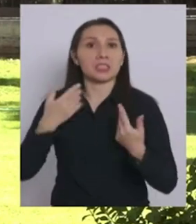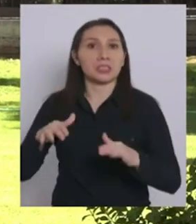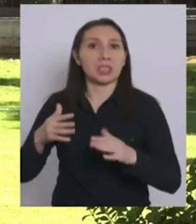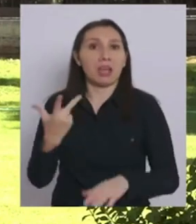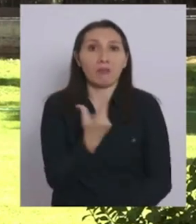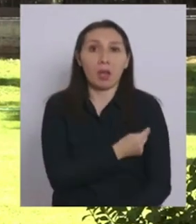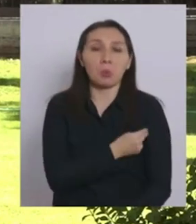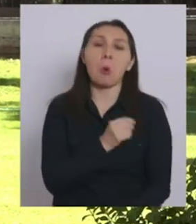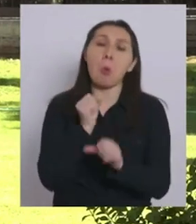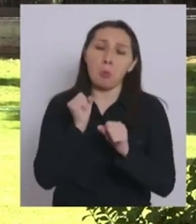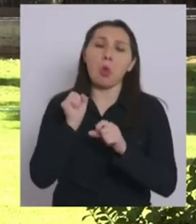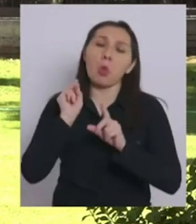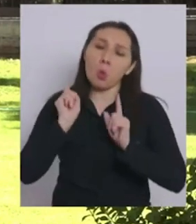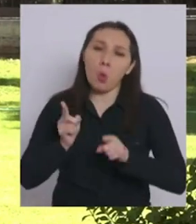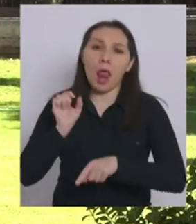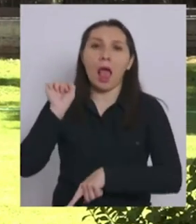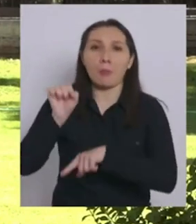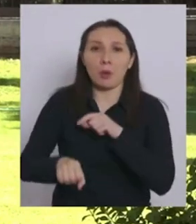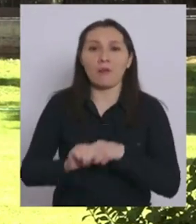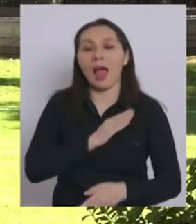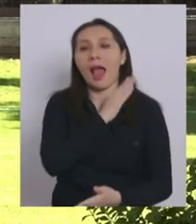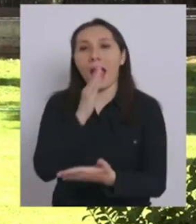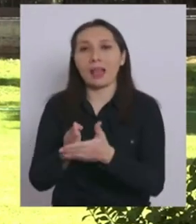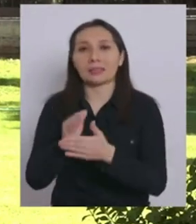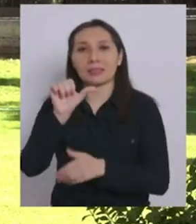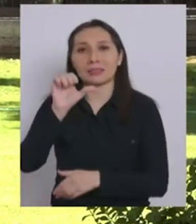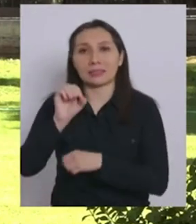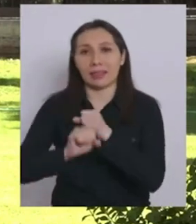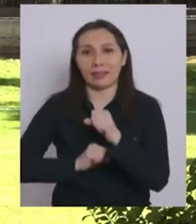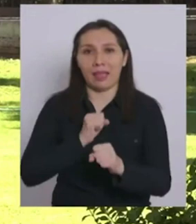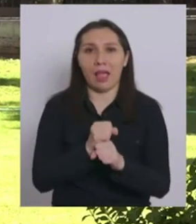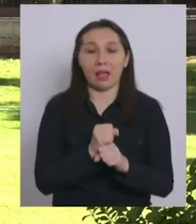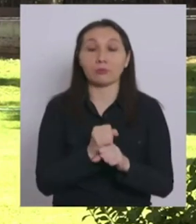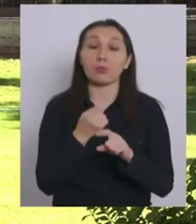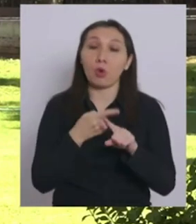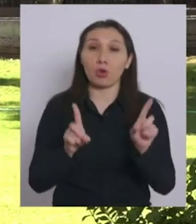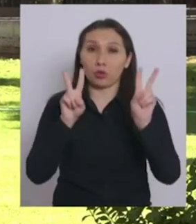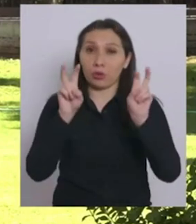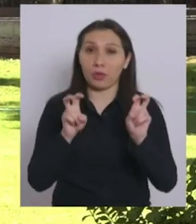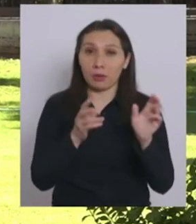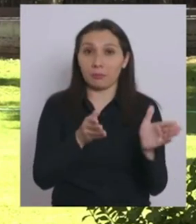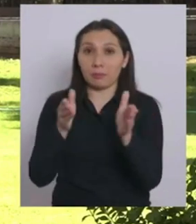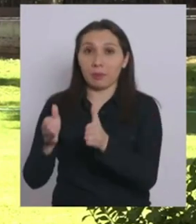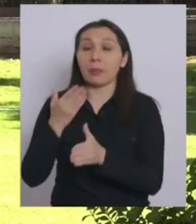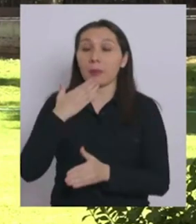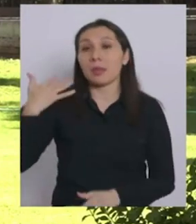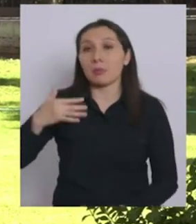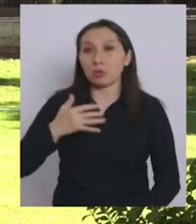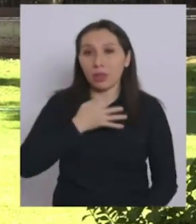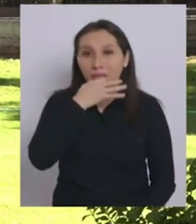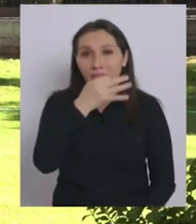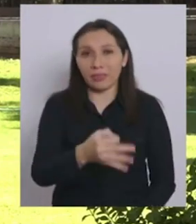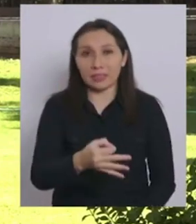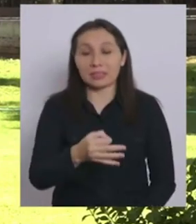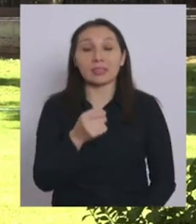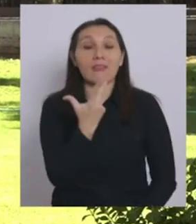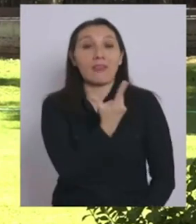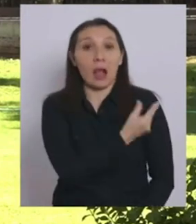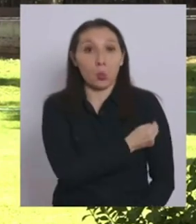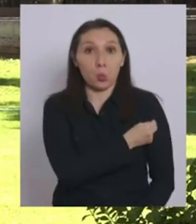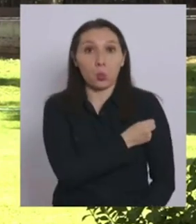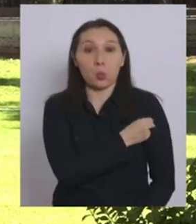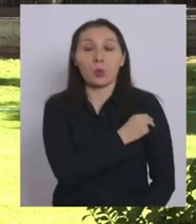consideramos que podríamos utilizar hasta 60 años por otra parte y también es importante decir que esta vacuna